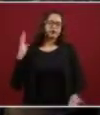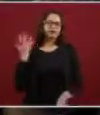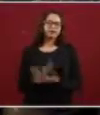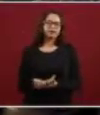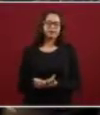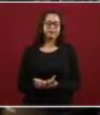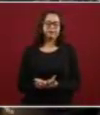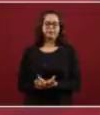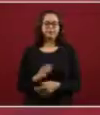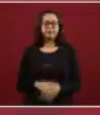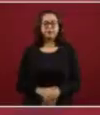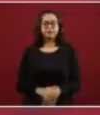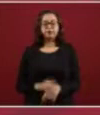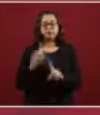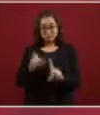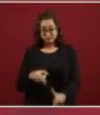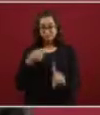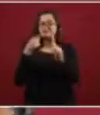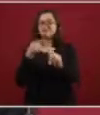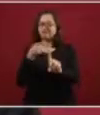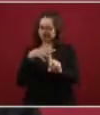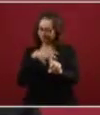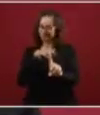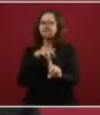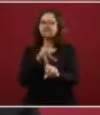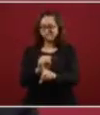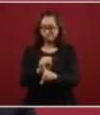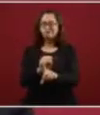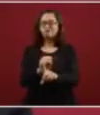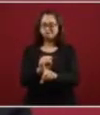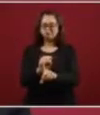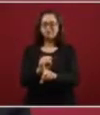Y ese es el propósito. Y lo vamos a lograr.